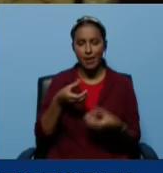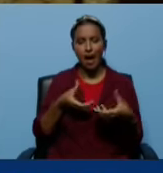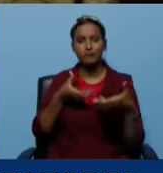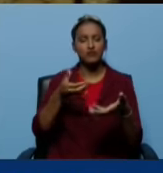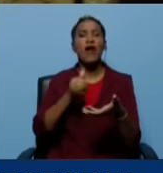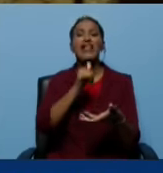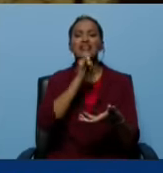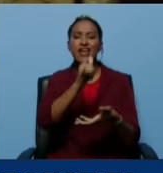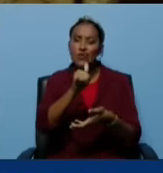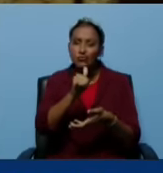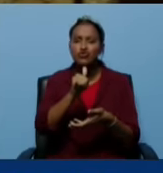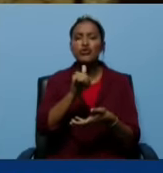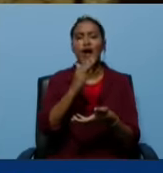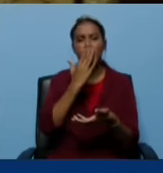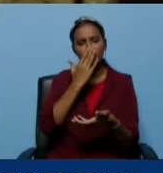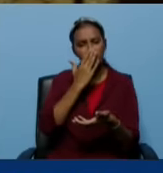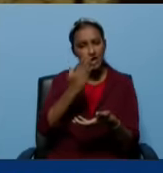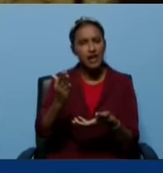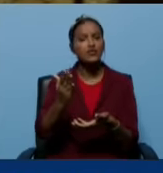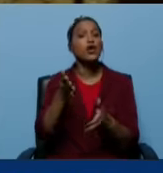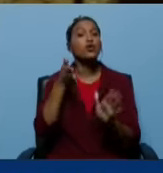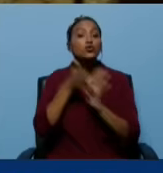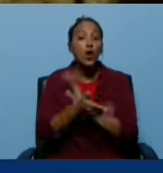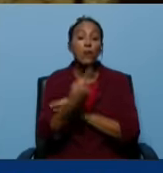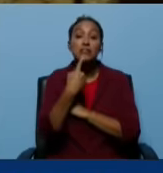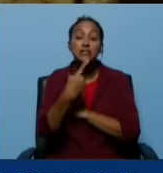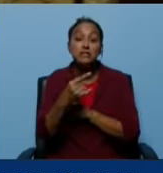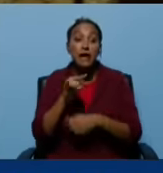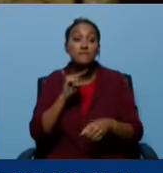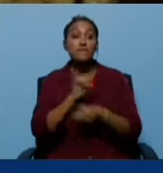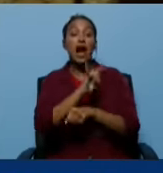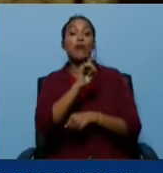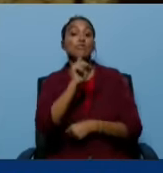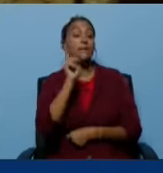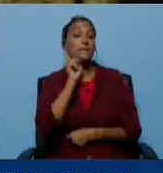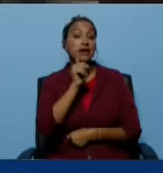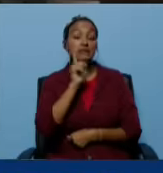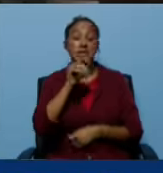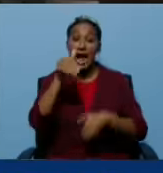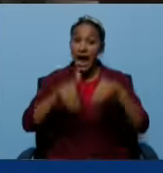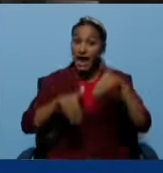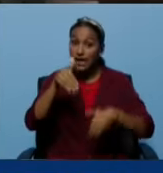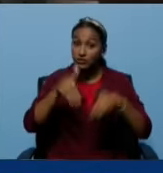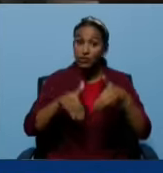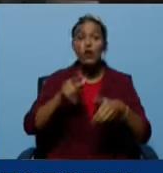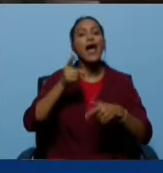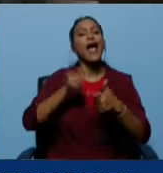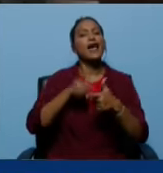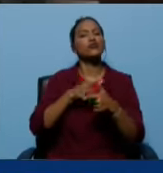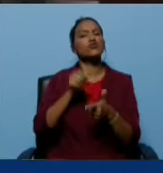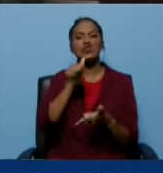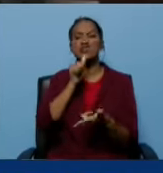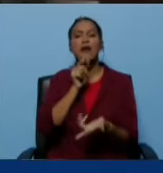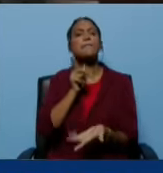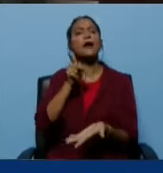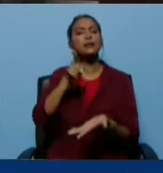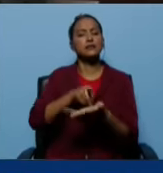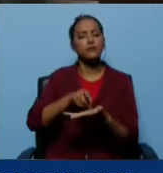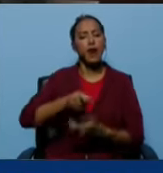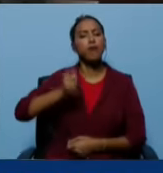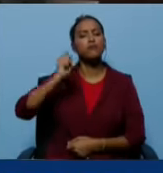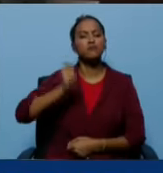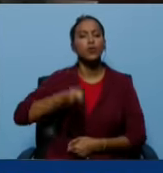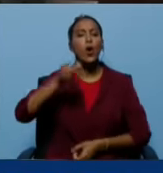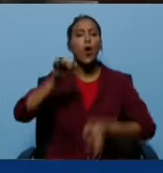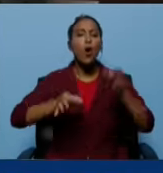denuncias referidas a un supuesto fraude electoral que ameritaron la intervención del Tribunal Superior Electoral